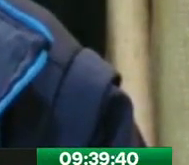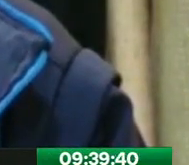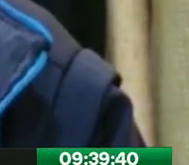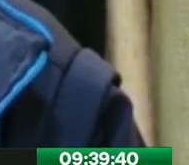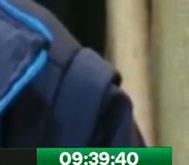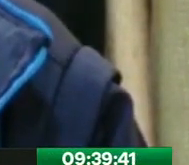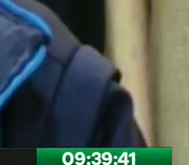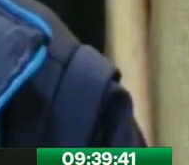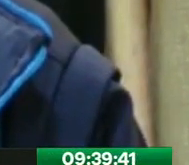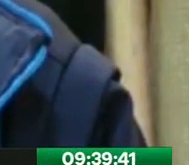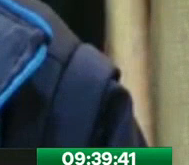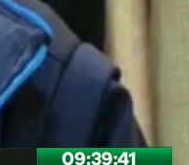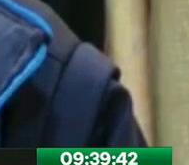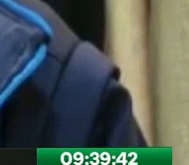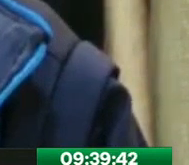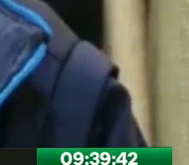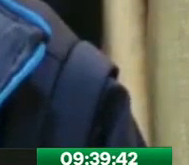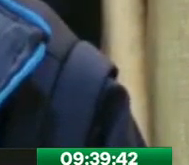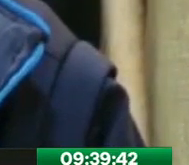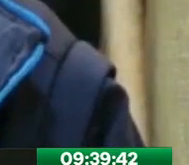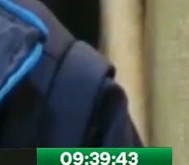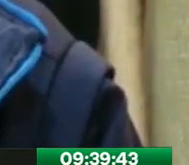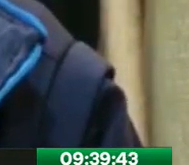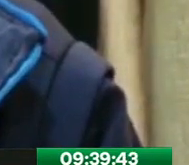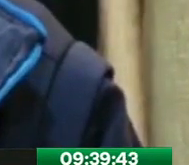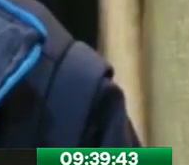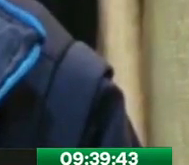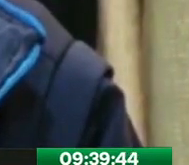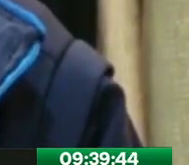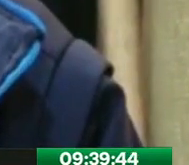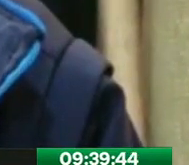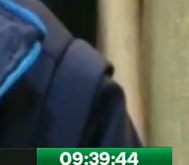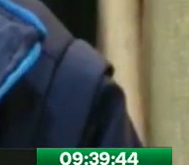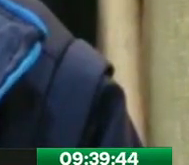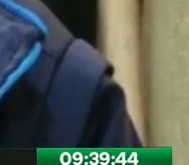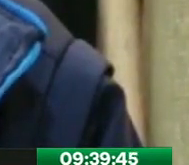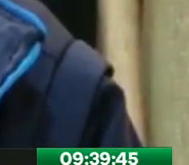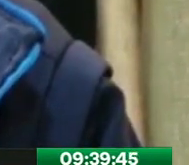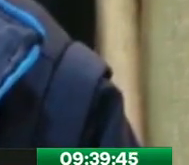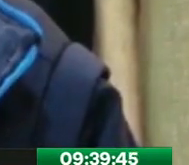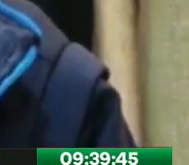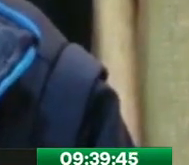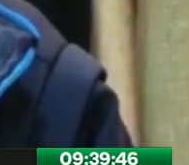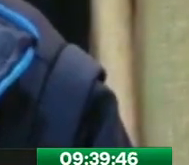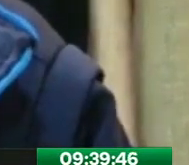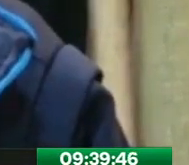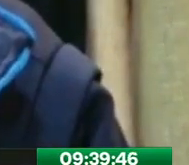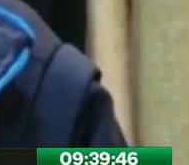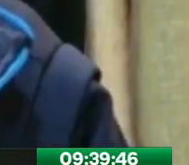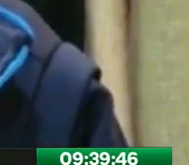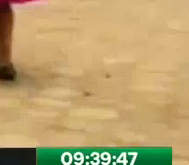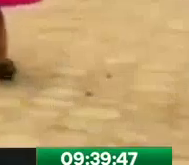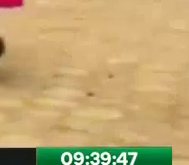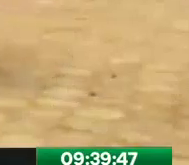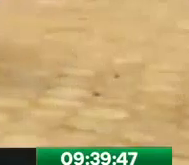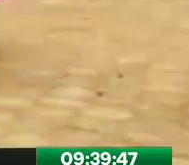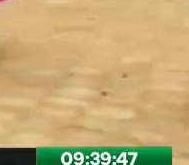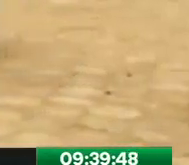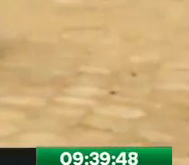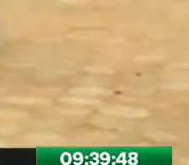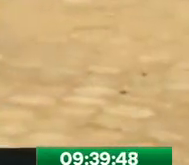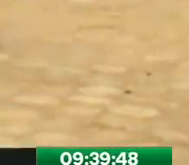porque verdaderamente nuestro pueblo demuestra así su cultura, su tradición, demuestra así su producción agrícola, pecuaria. En